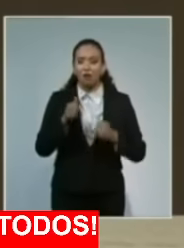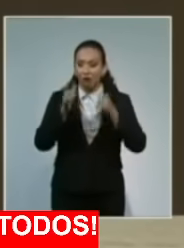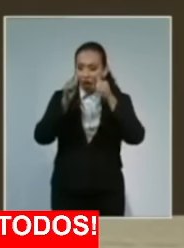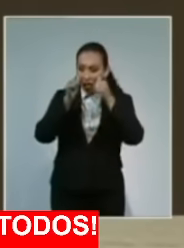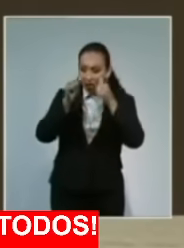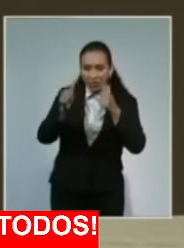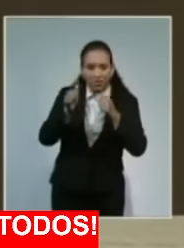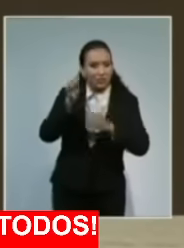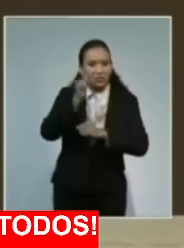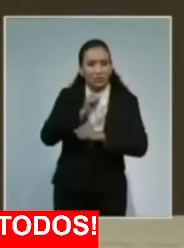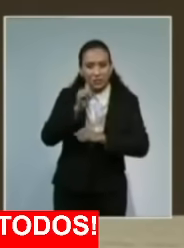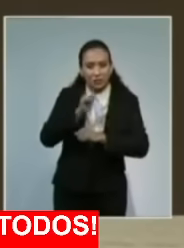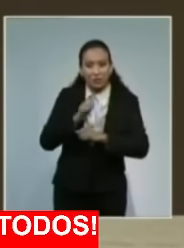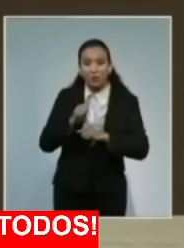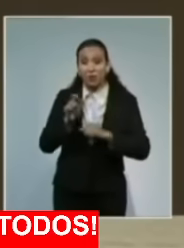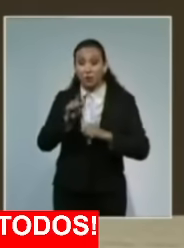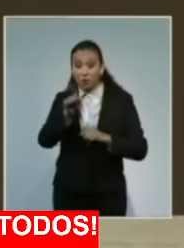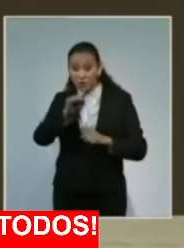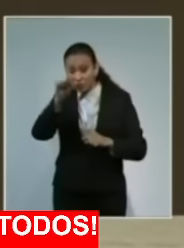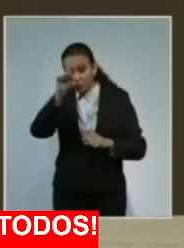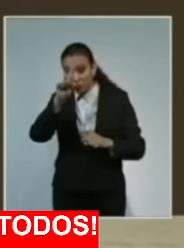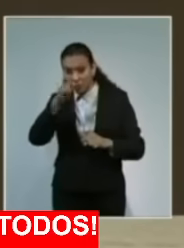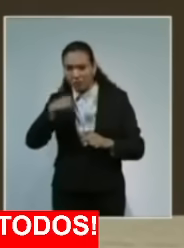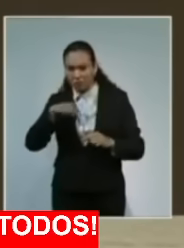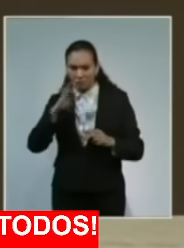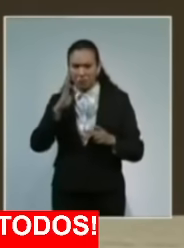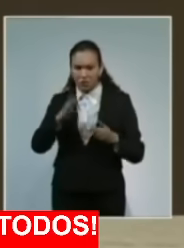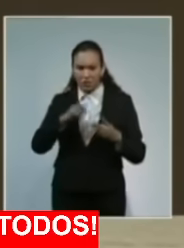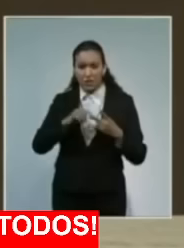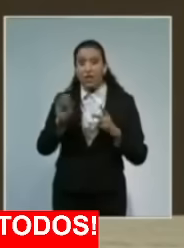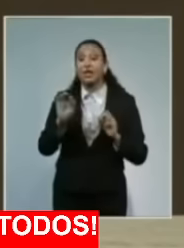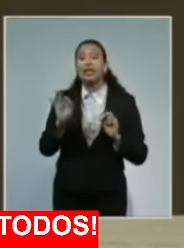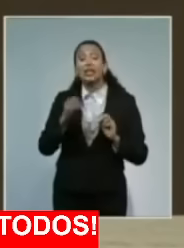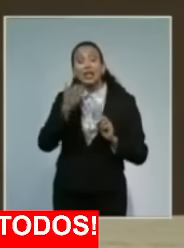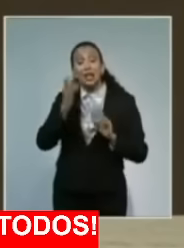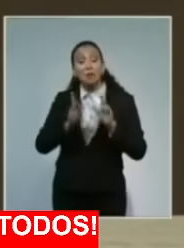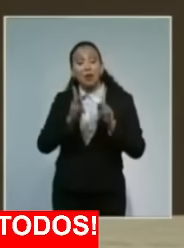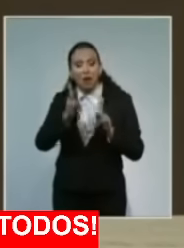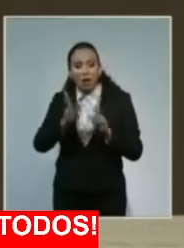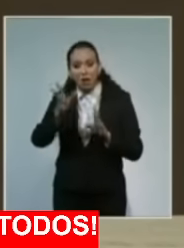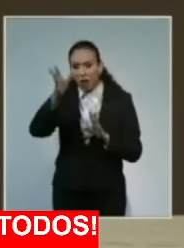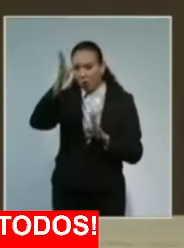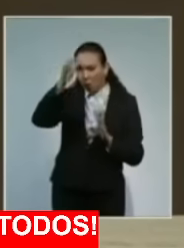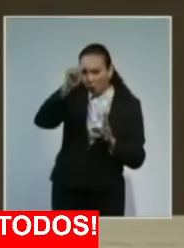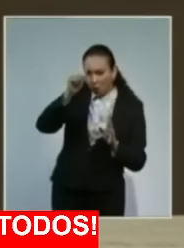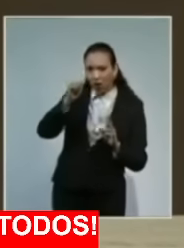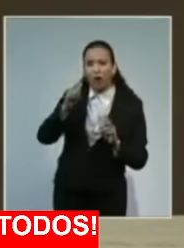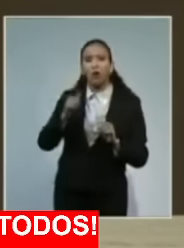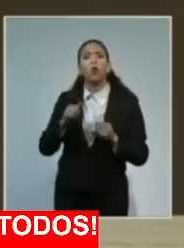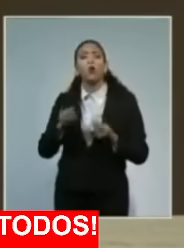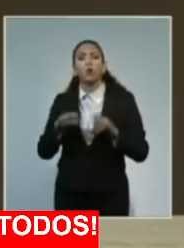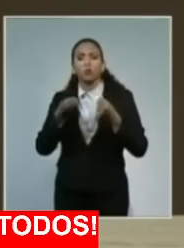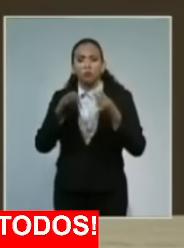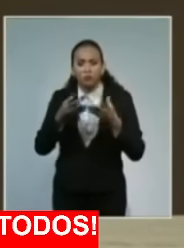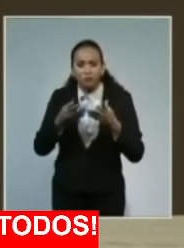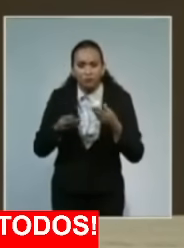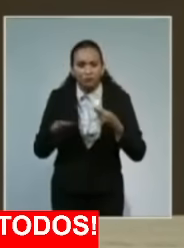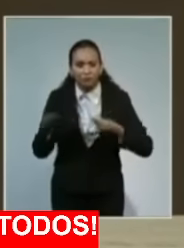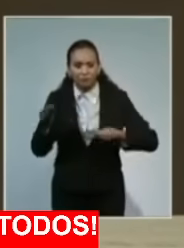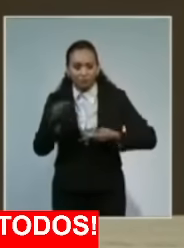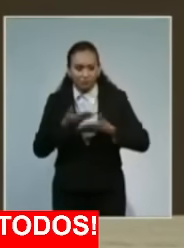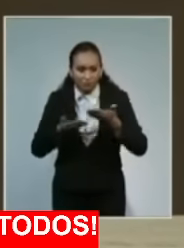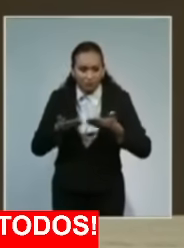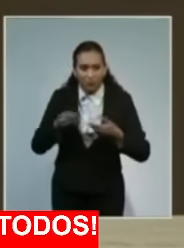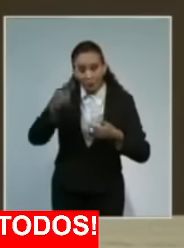escuchar a sugerir acordar argumentar y a conceder